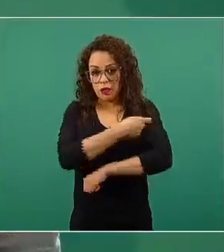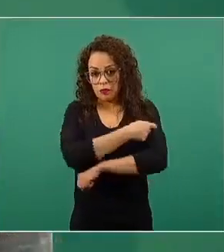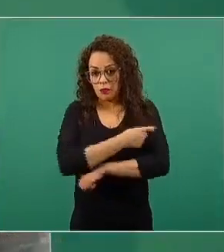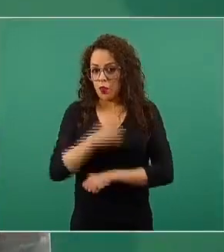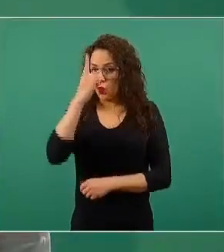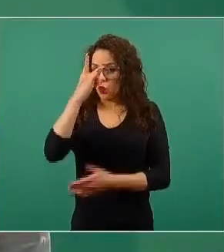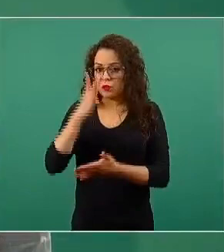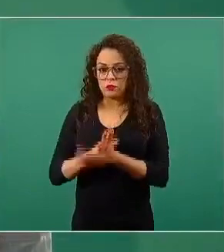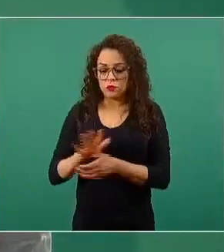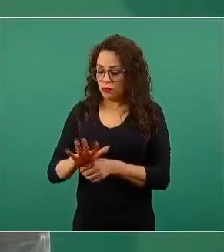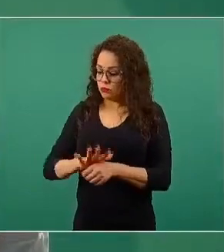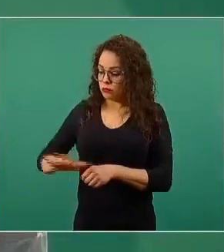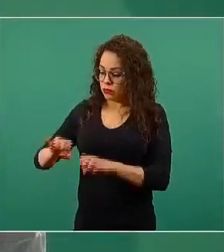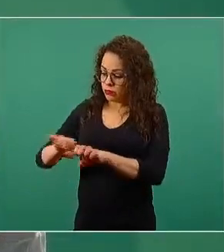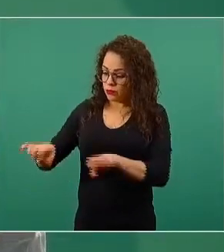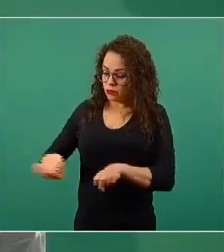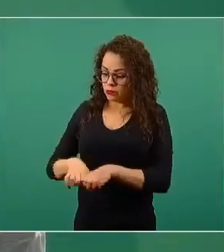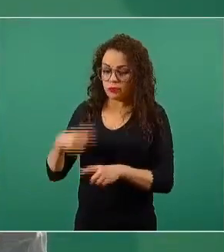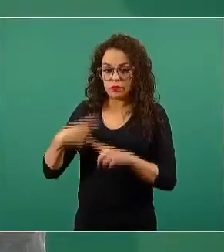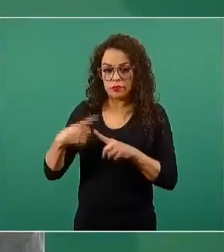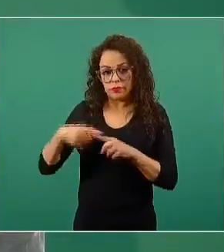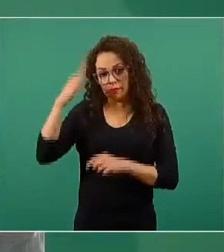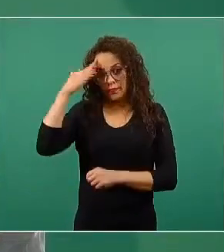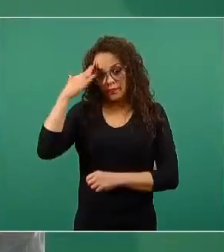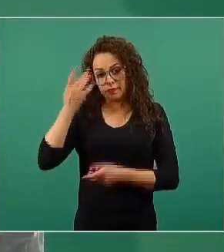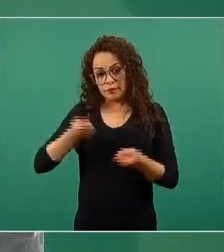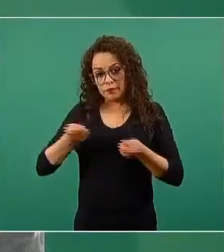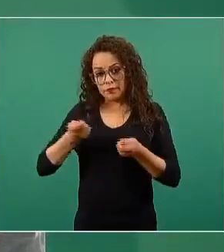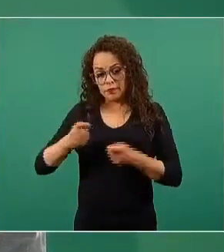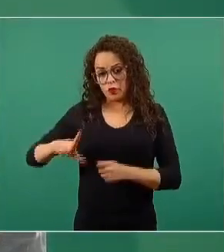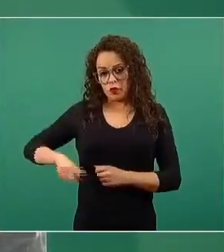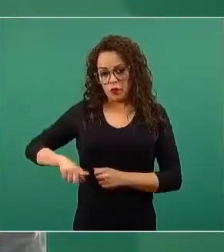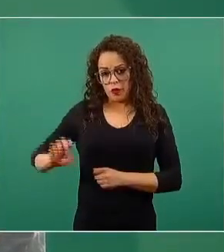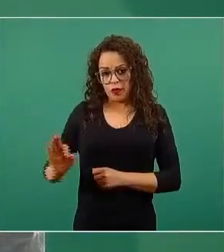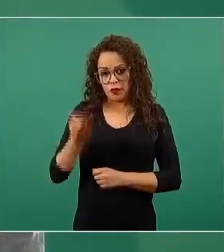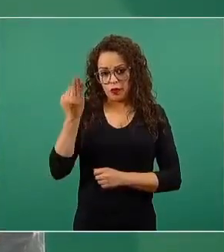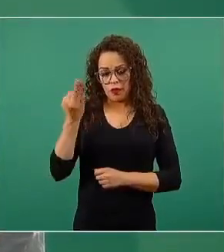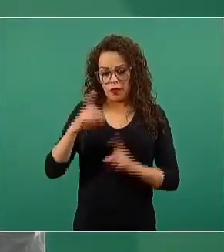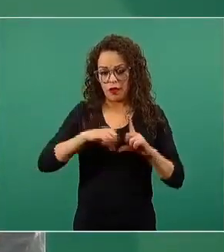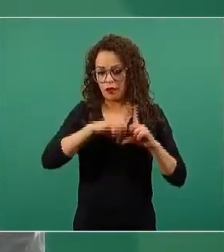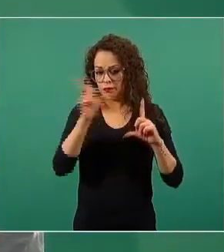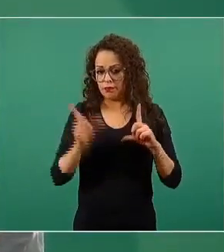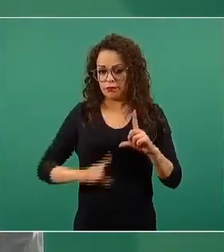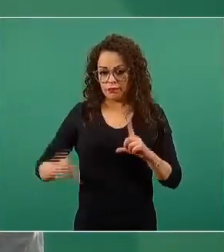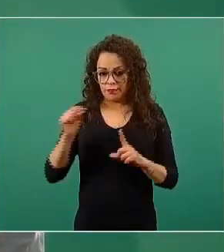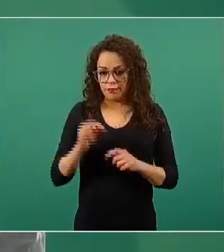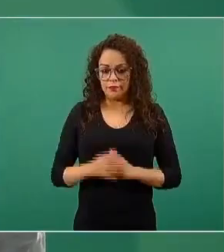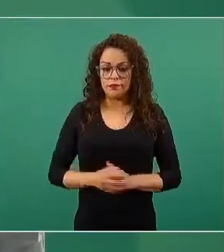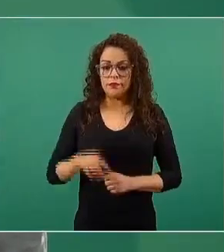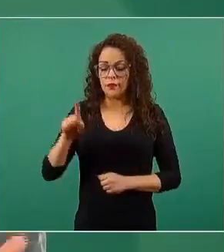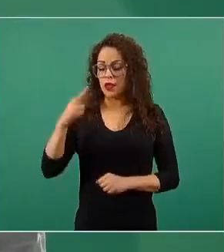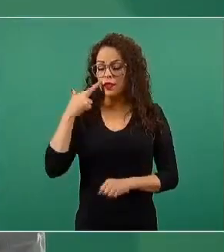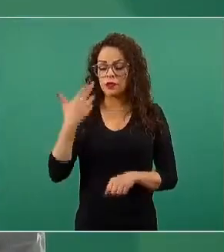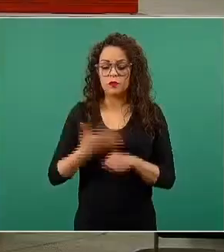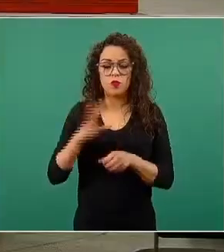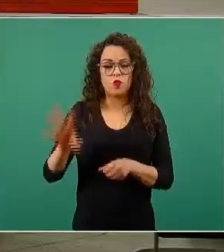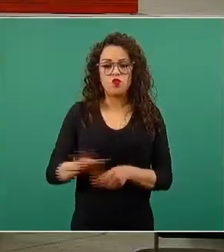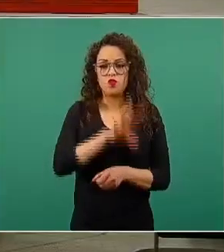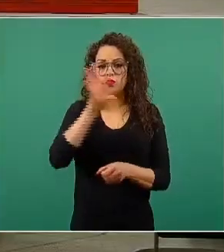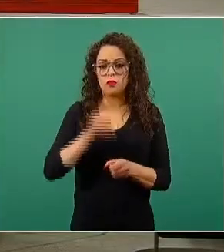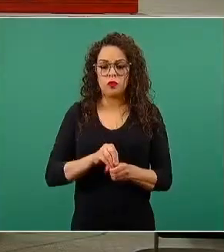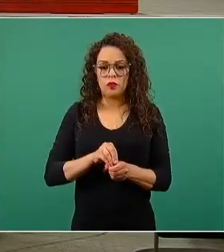vacunación. El operativo lo conduce el Gobierno de México, el Gobierno federal, y el Gobierno federal es responsable de toda la